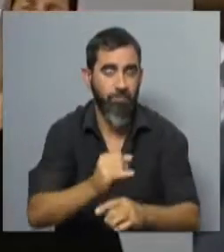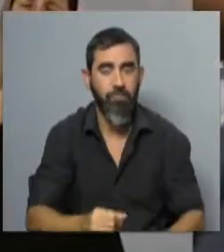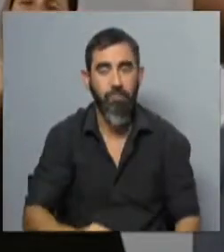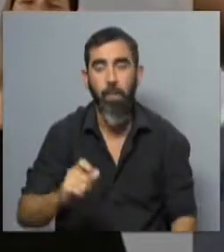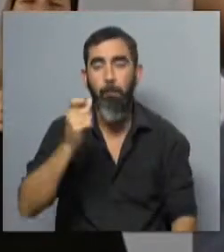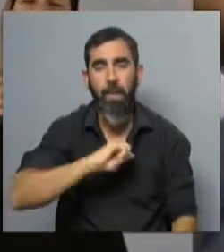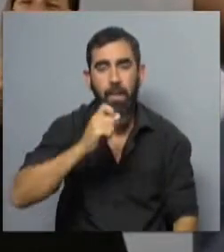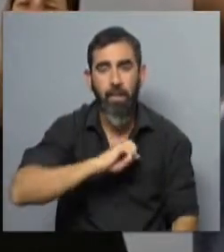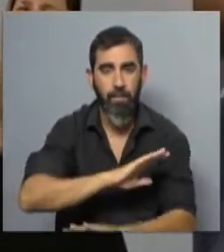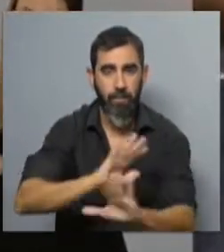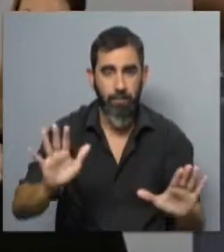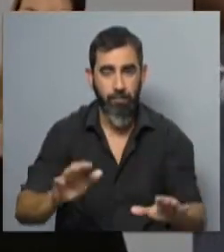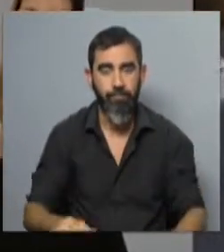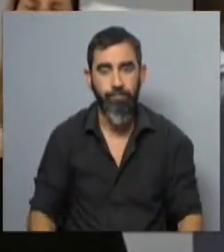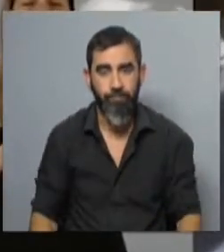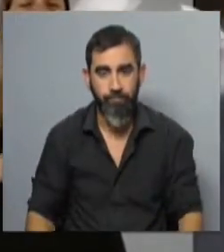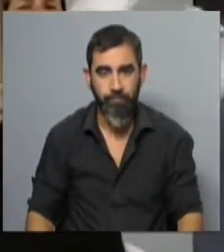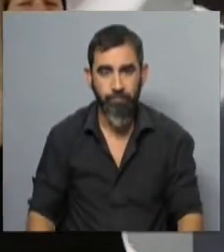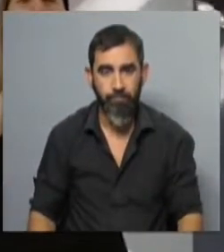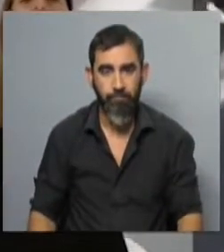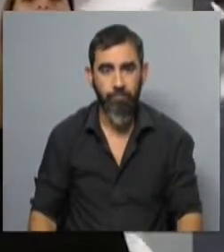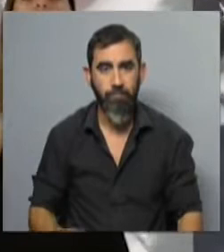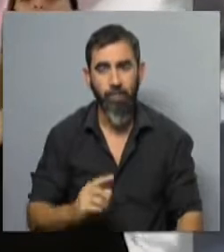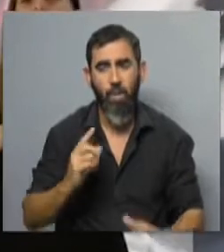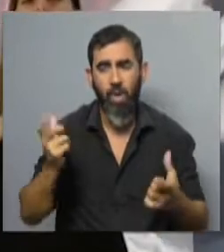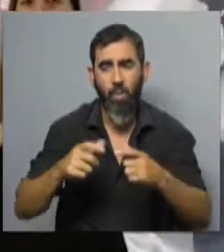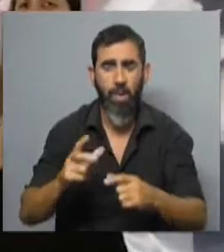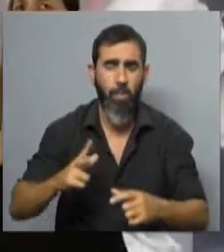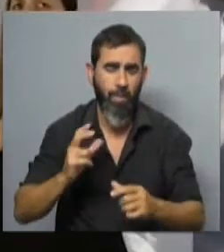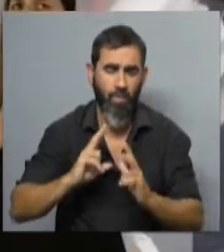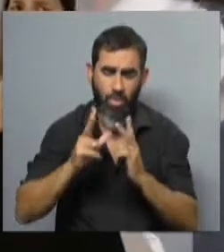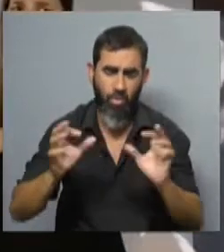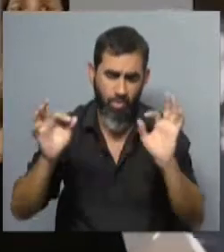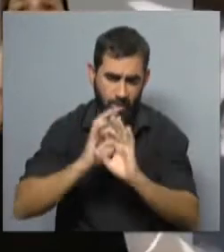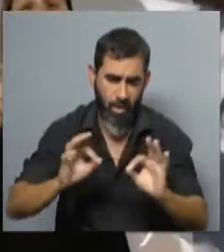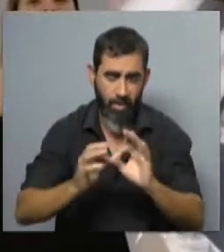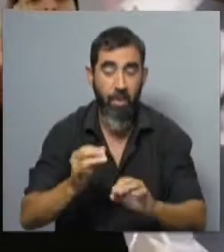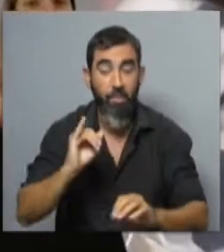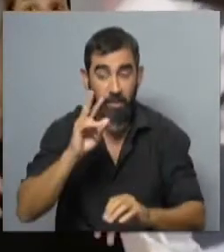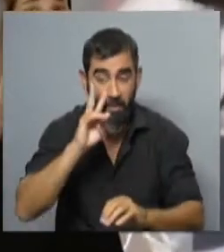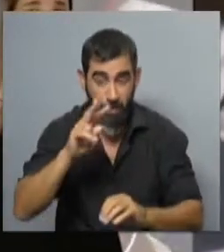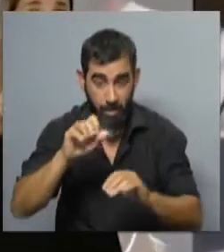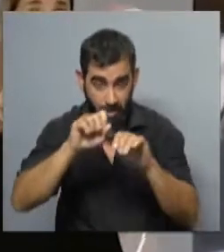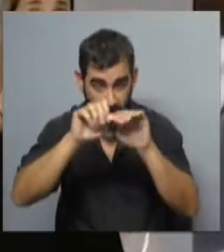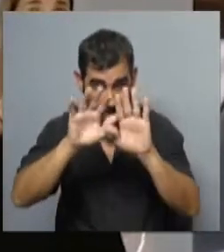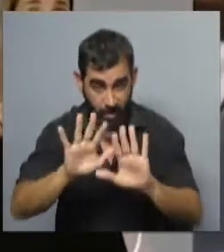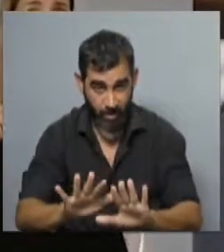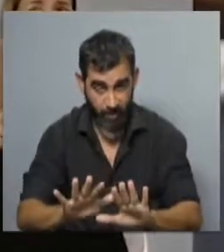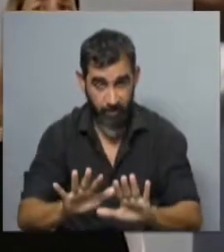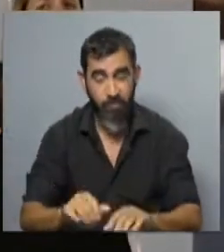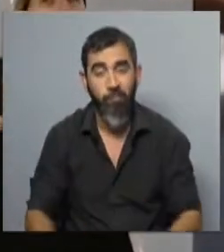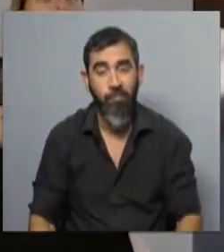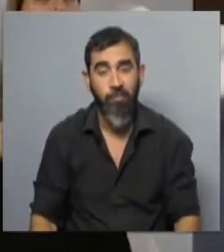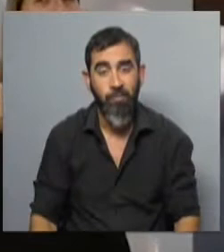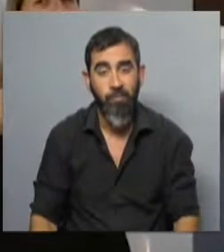mentira. De hecho, y yo no hablo de reuniones privadas, entre otras cosas, porque... Pero si te fijas la carta...